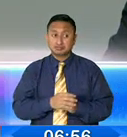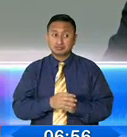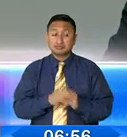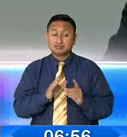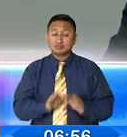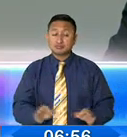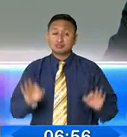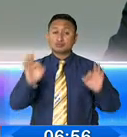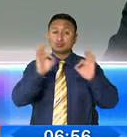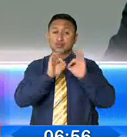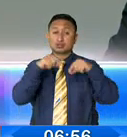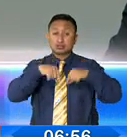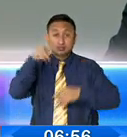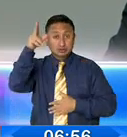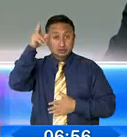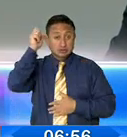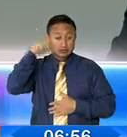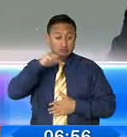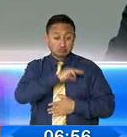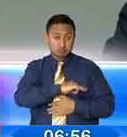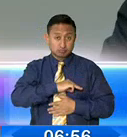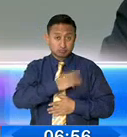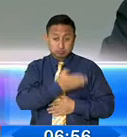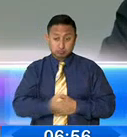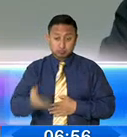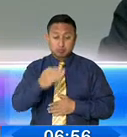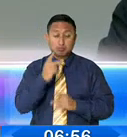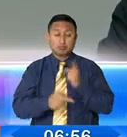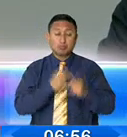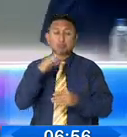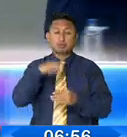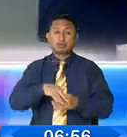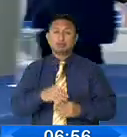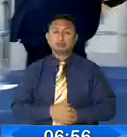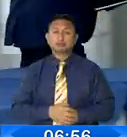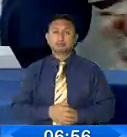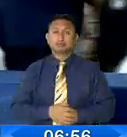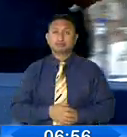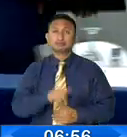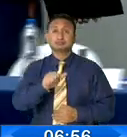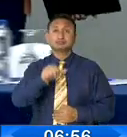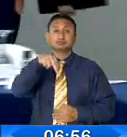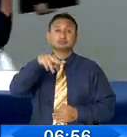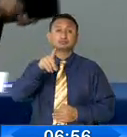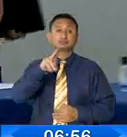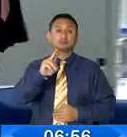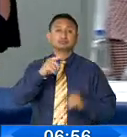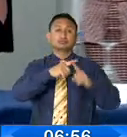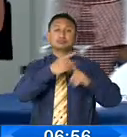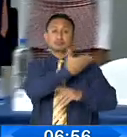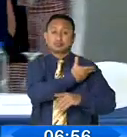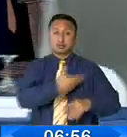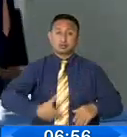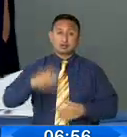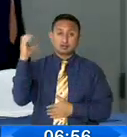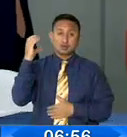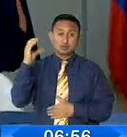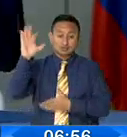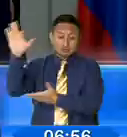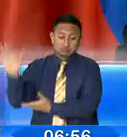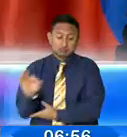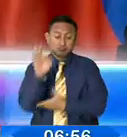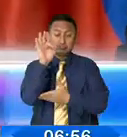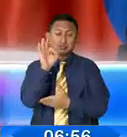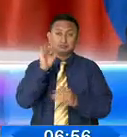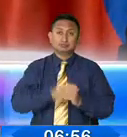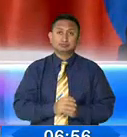importante en criterio de nuestra misión de este proceso electoral. Andrés Pastrana, expresidente de Colombia en representación de IDEA,